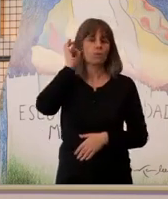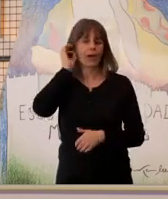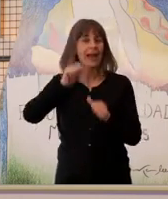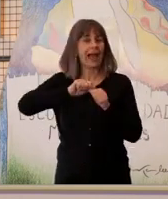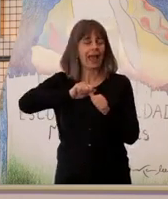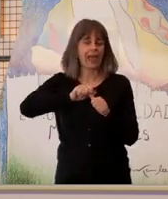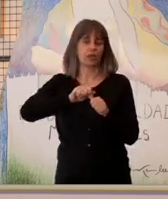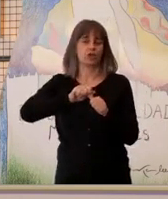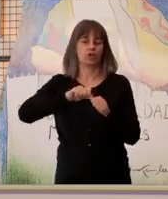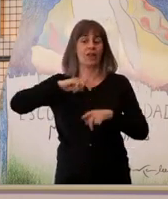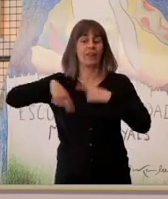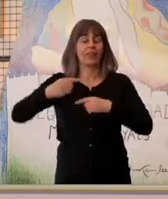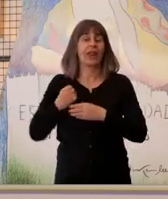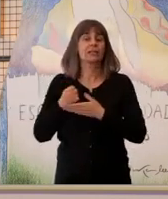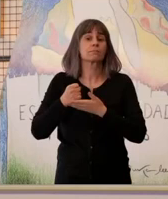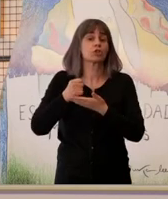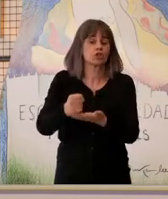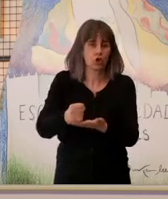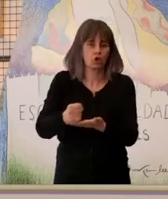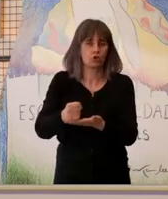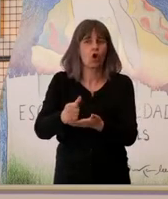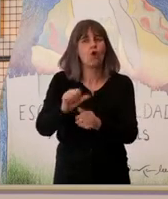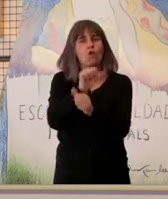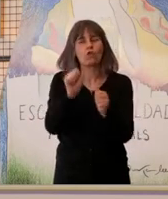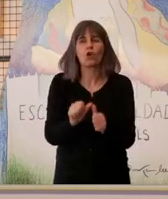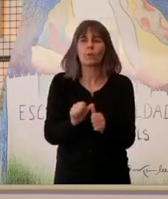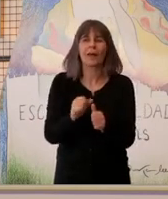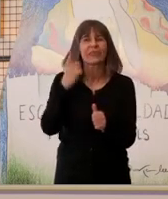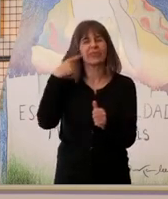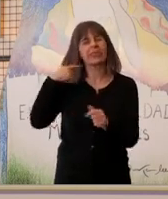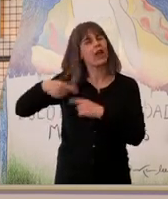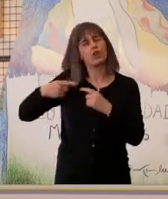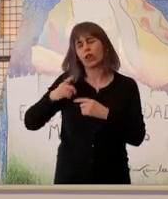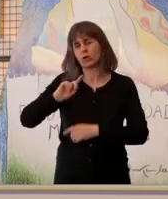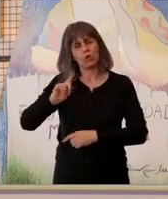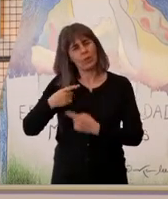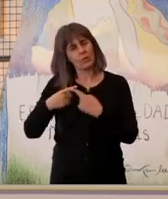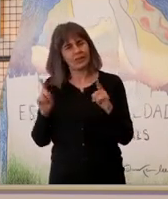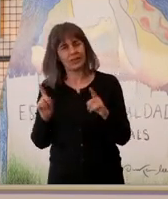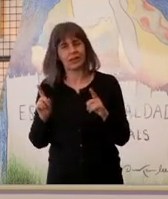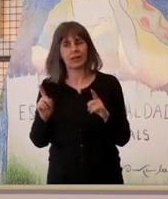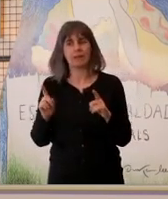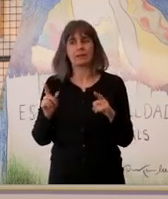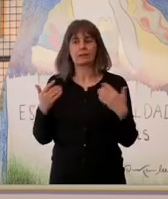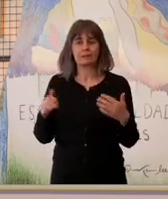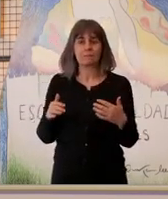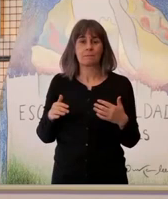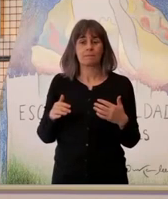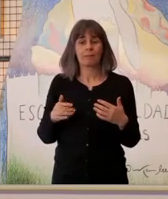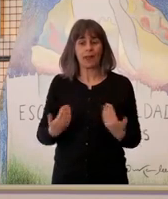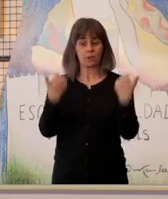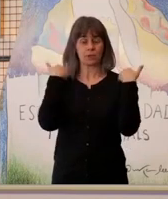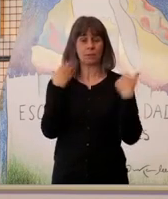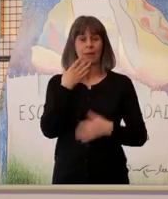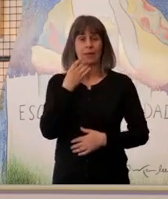de una forma no tradicional pero son géneros tradicionales lo están haciendo los medios de comunicación